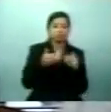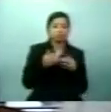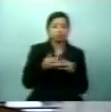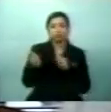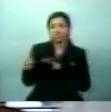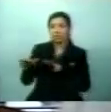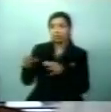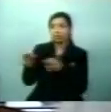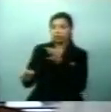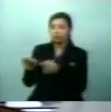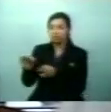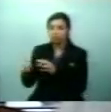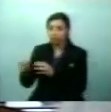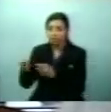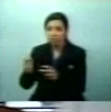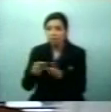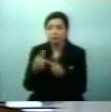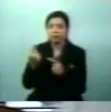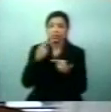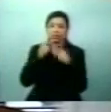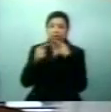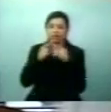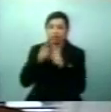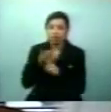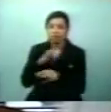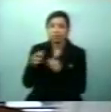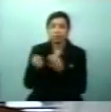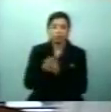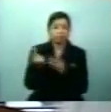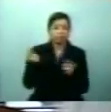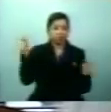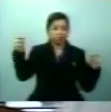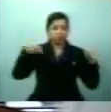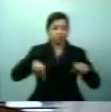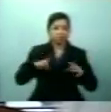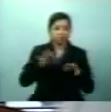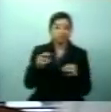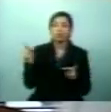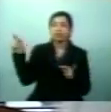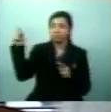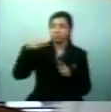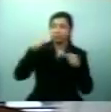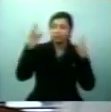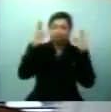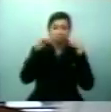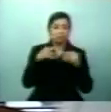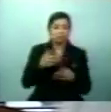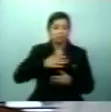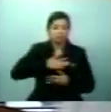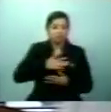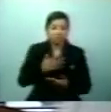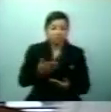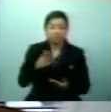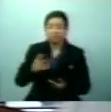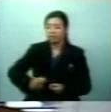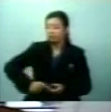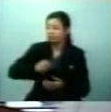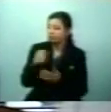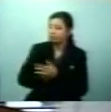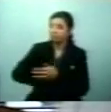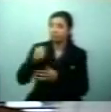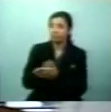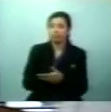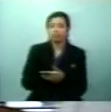técnicos, negociadores y jefes que nos acompañan acá algunos esta noche, por su entrega, su dedicación y